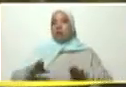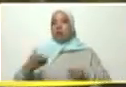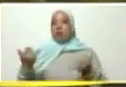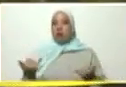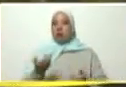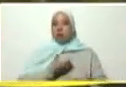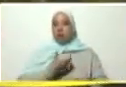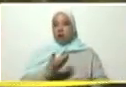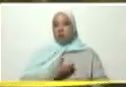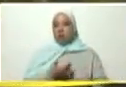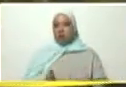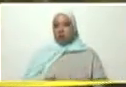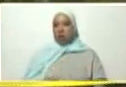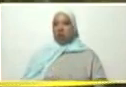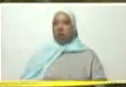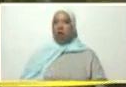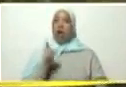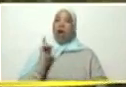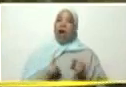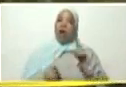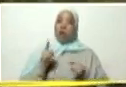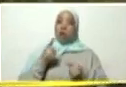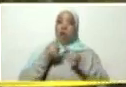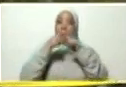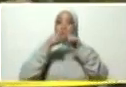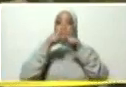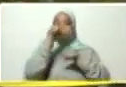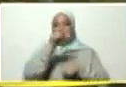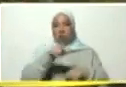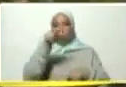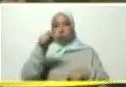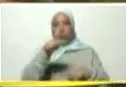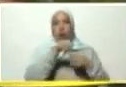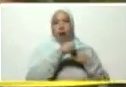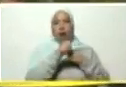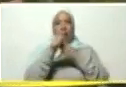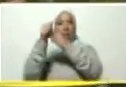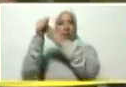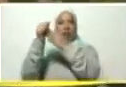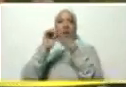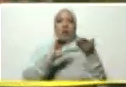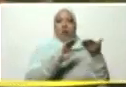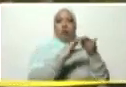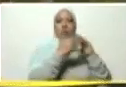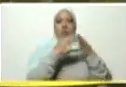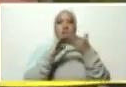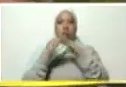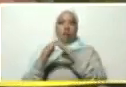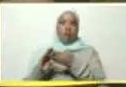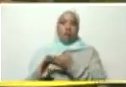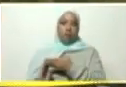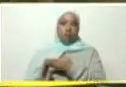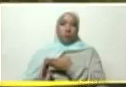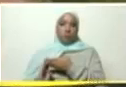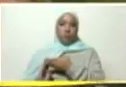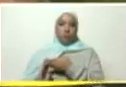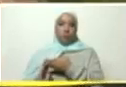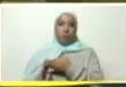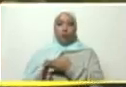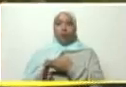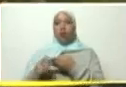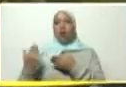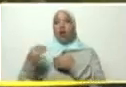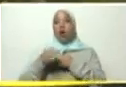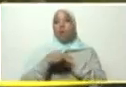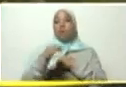es gente que tiene un liderazgo en las comunidades y esto por eso hablaba del banco del liderazgo que tenemos nosotros ahora para los estados para los